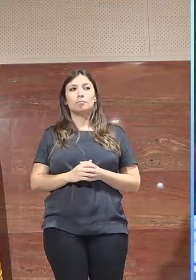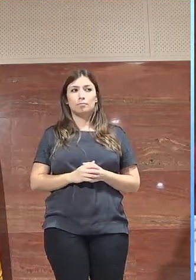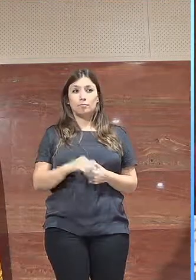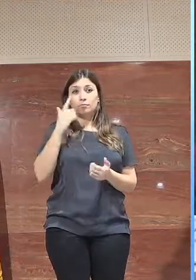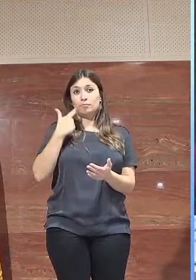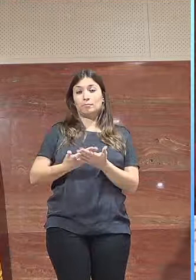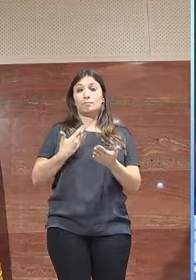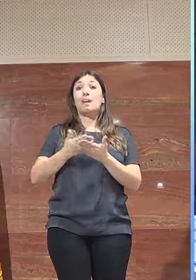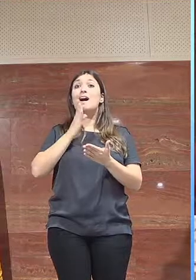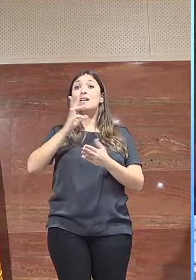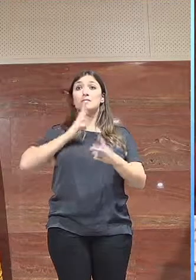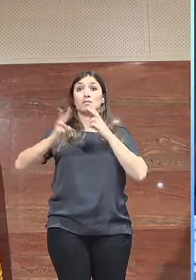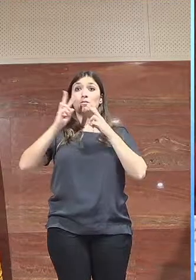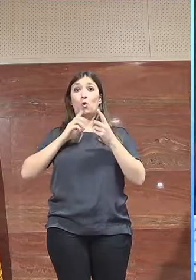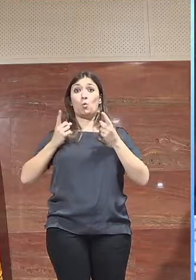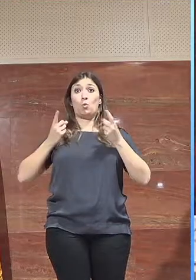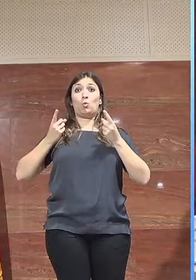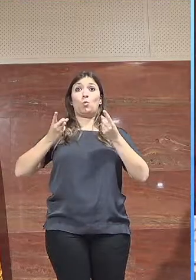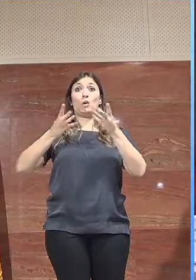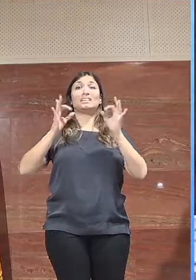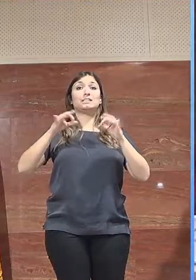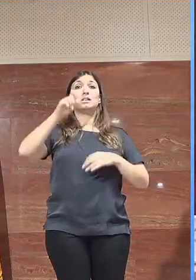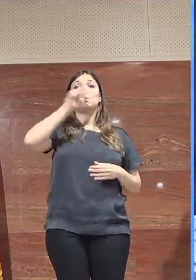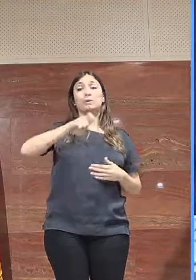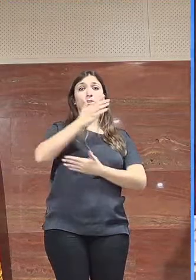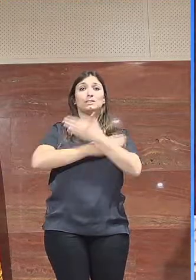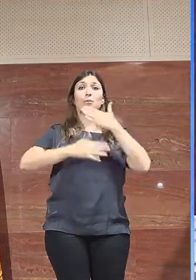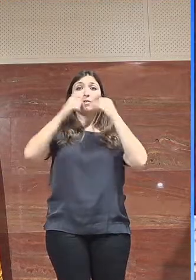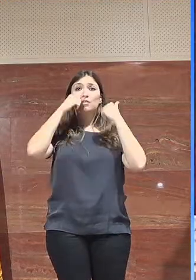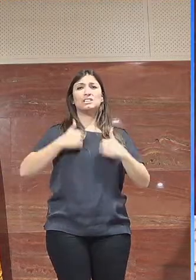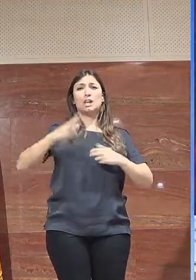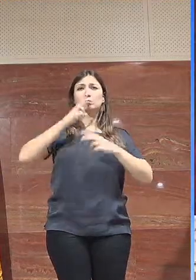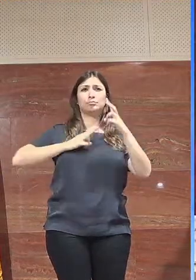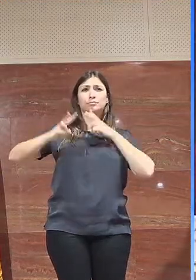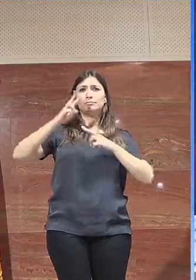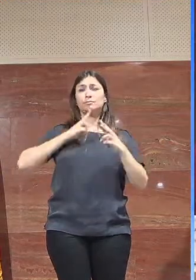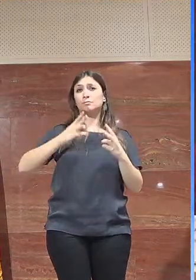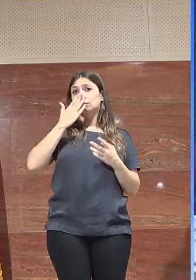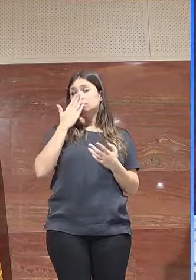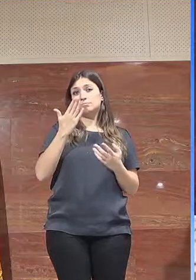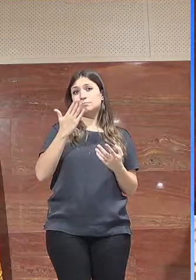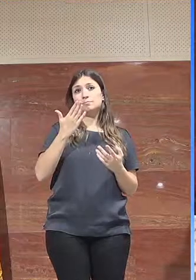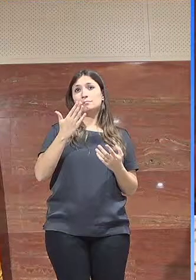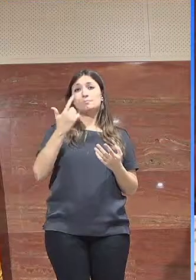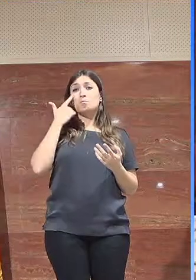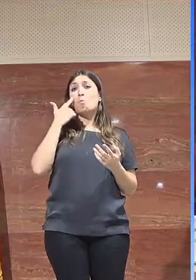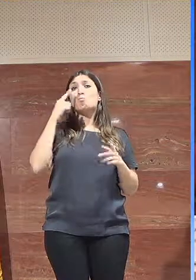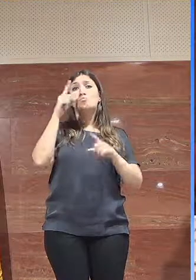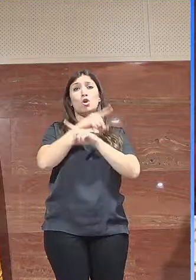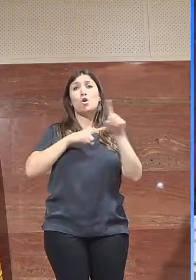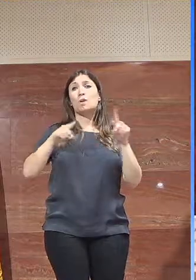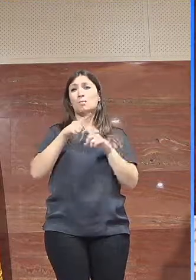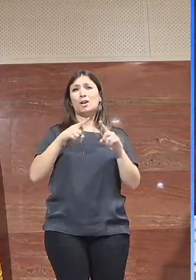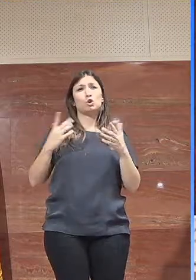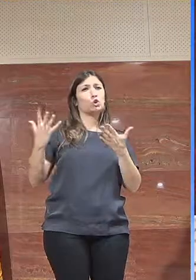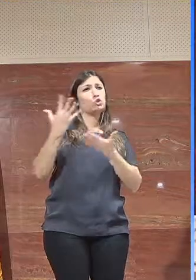prueba el número de contestaciones que tenemos en las personas con discapacidad física, pues prácticamente tienen problemas absolutamente en